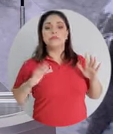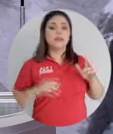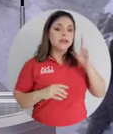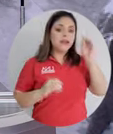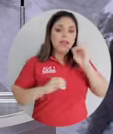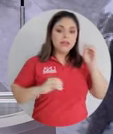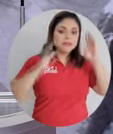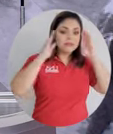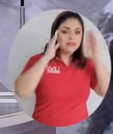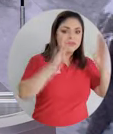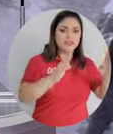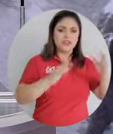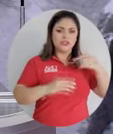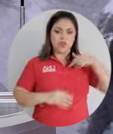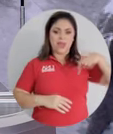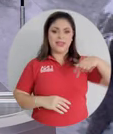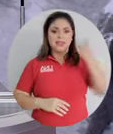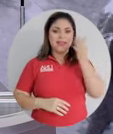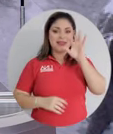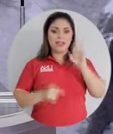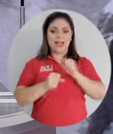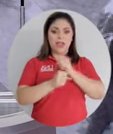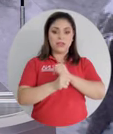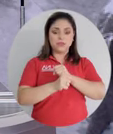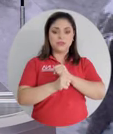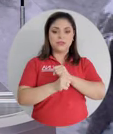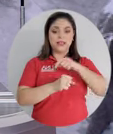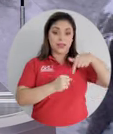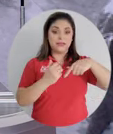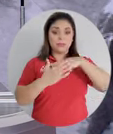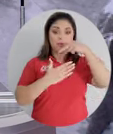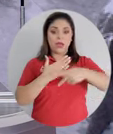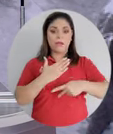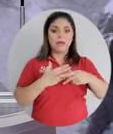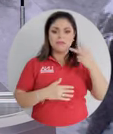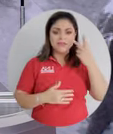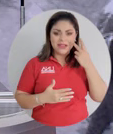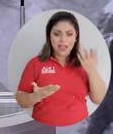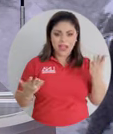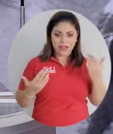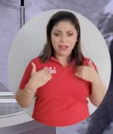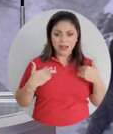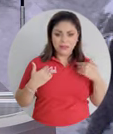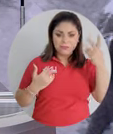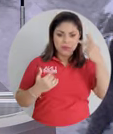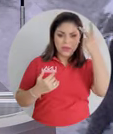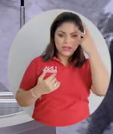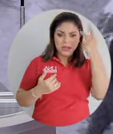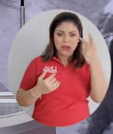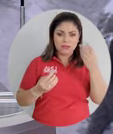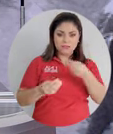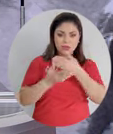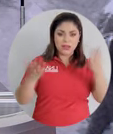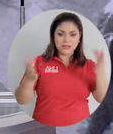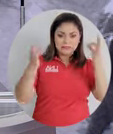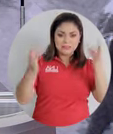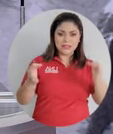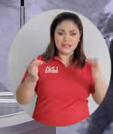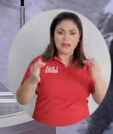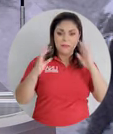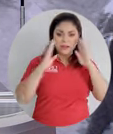en los últimos años, por lo menos los 15 que tengo yo de estar aquí en este programa, que realmente hay una política pública contundente